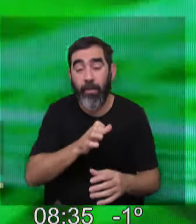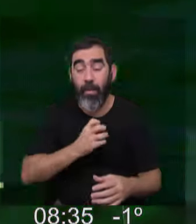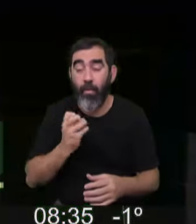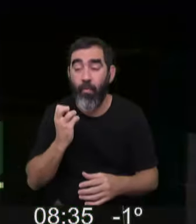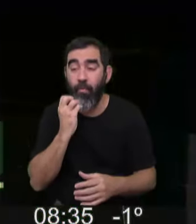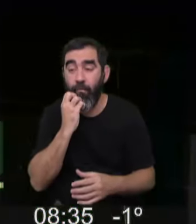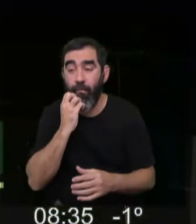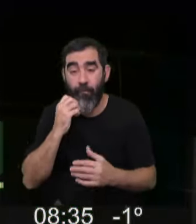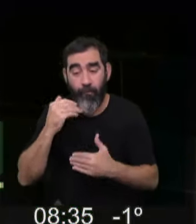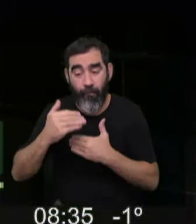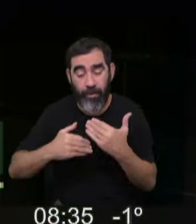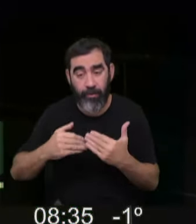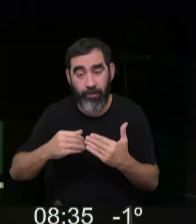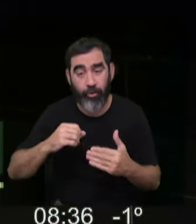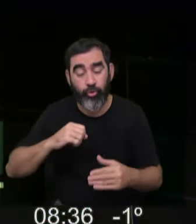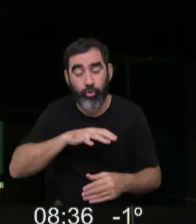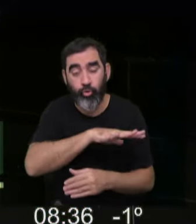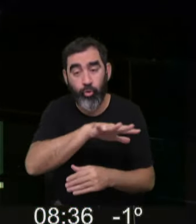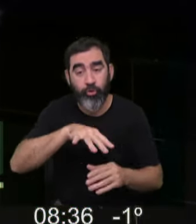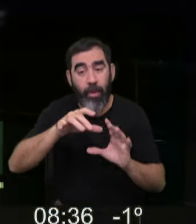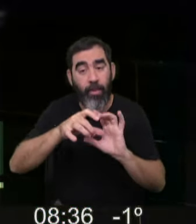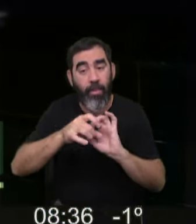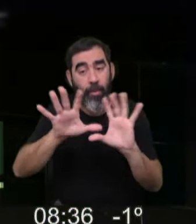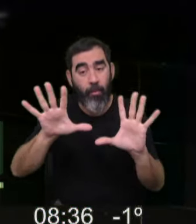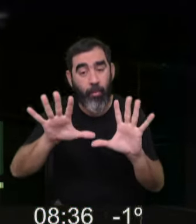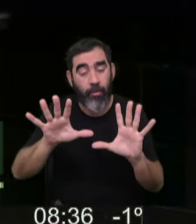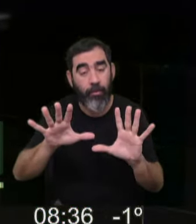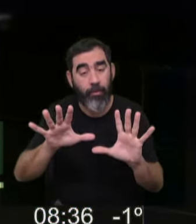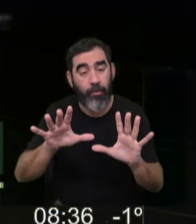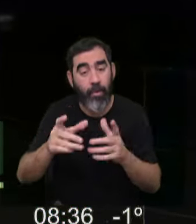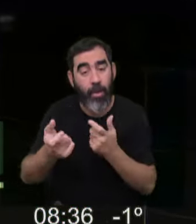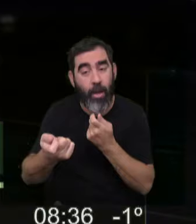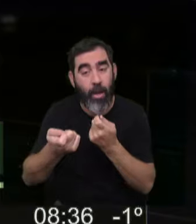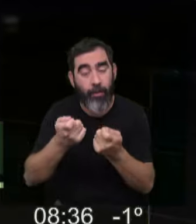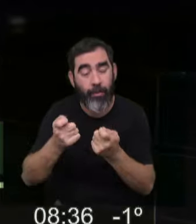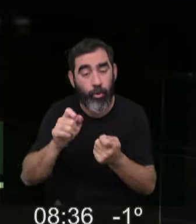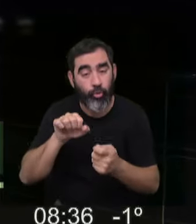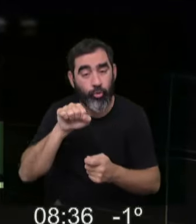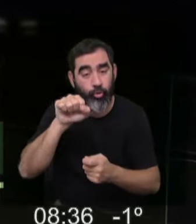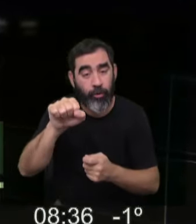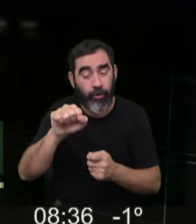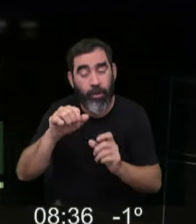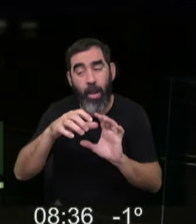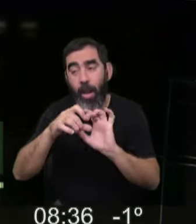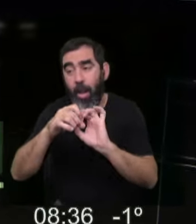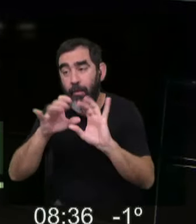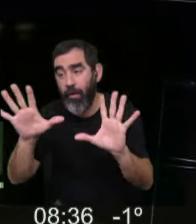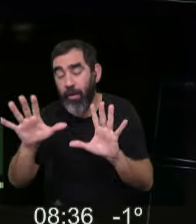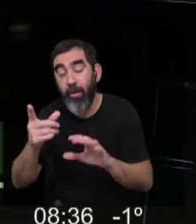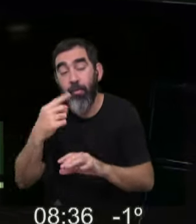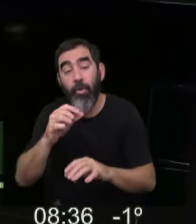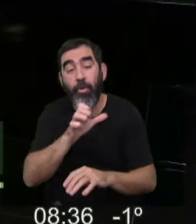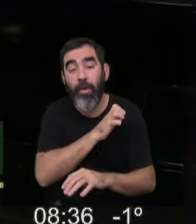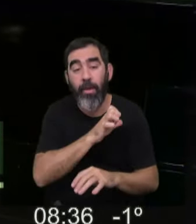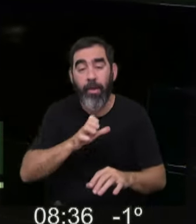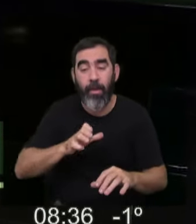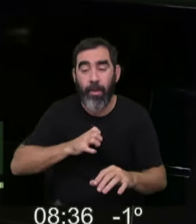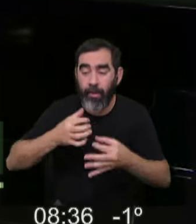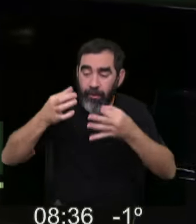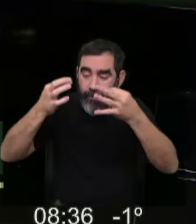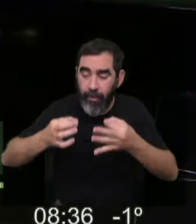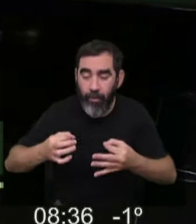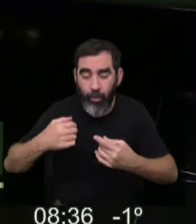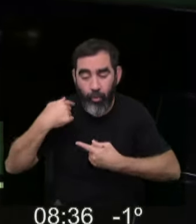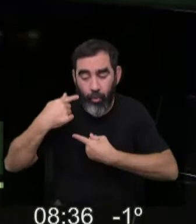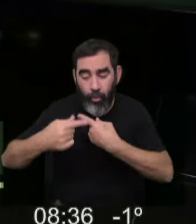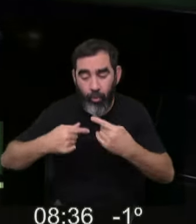sea, un Estado socialdemocrático. Lo han administrado socialistas, lo han administrado liberales, pero el Estado, básicamente,